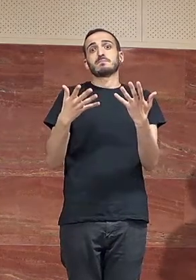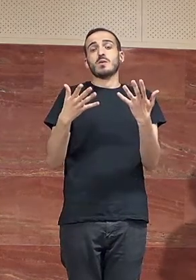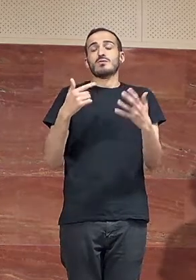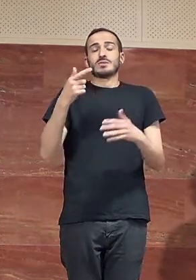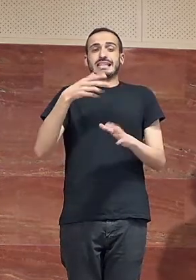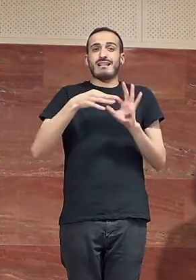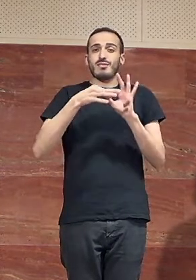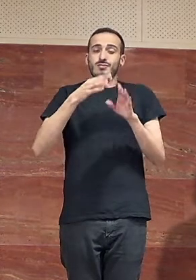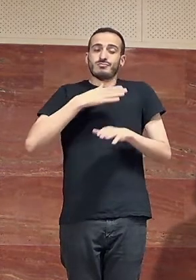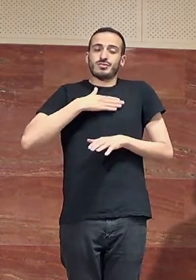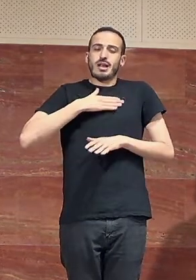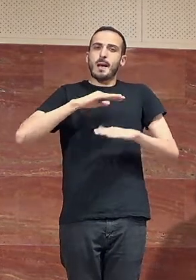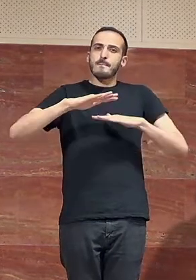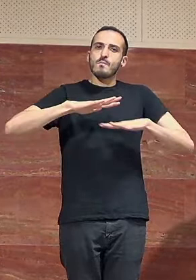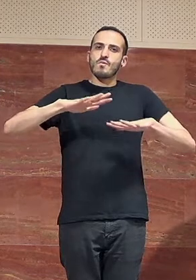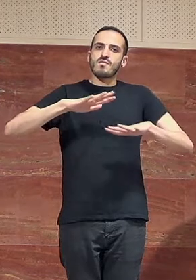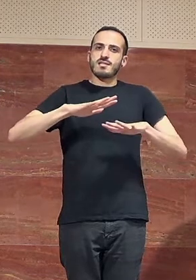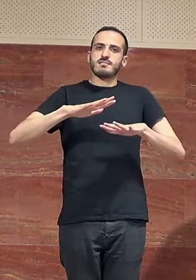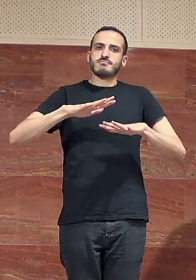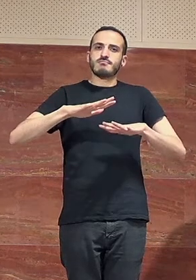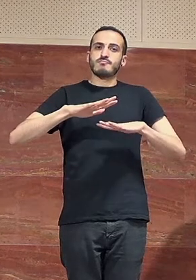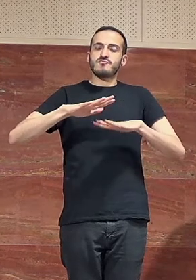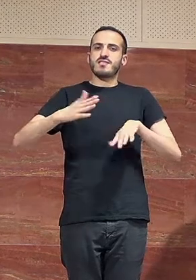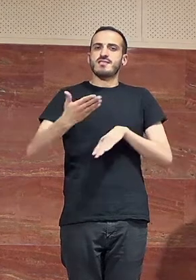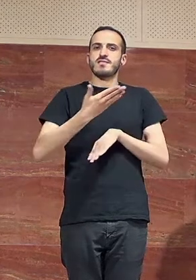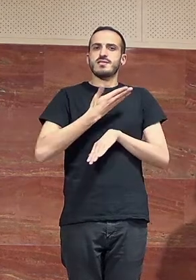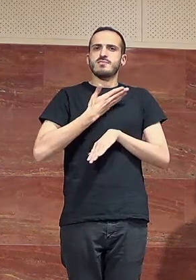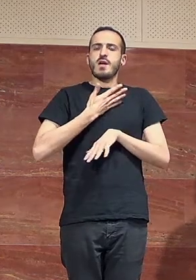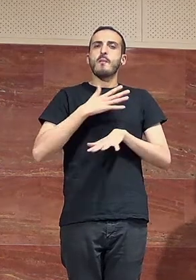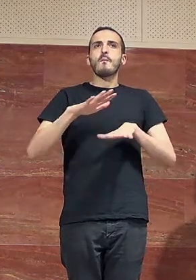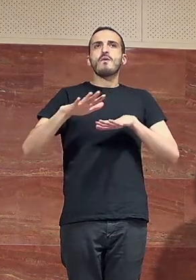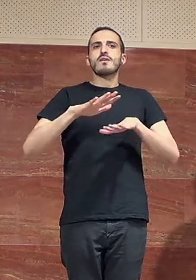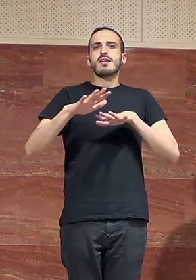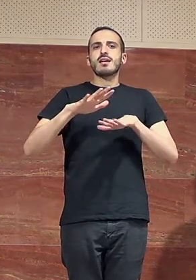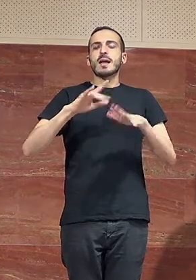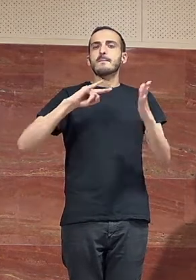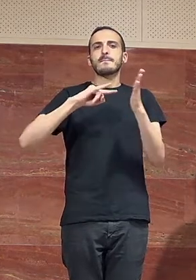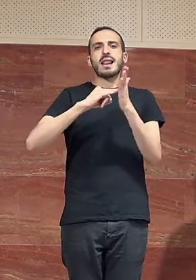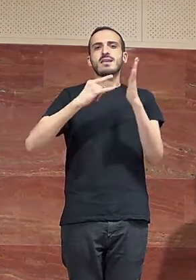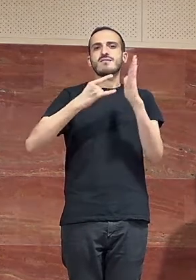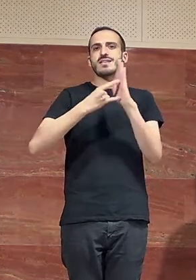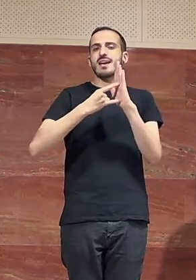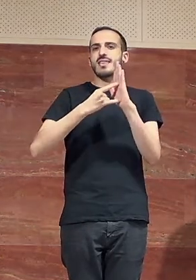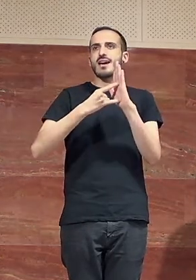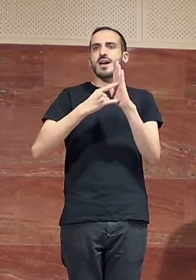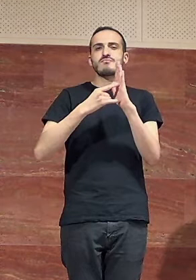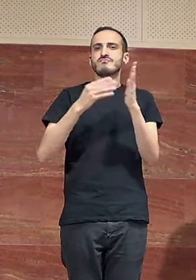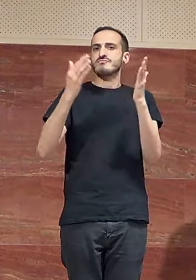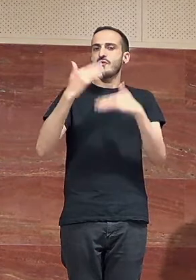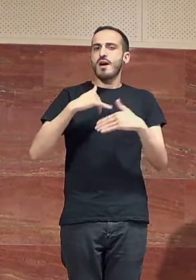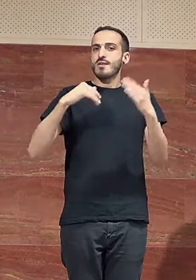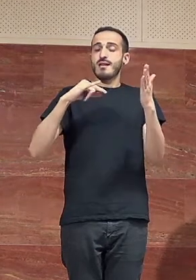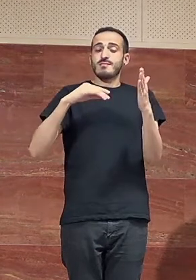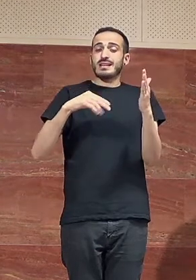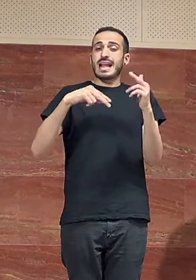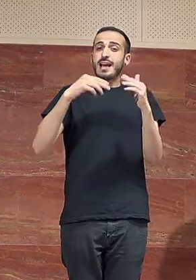a todos, es una movilidad que no está estudiada. No se ha planificado la ciudad desde la movilidad peatonal, sino muchas veces al contrario,